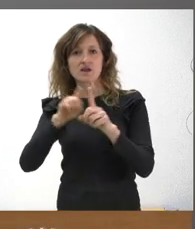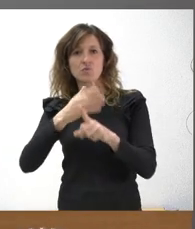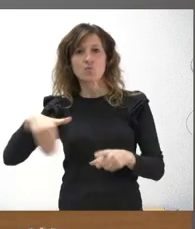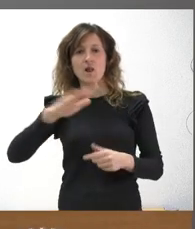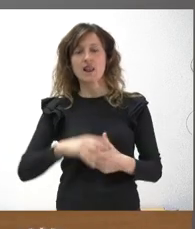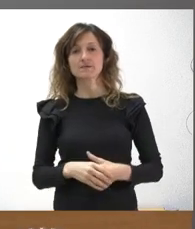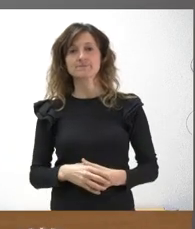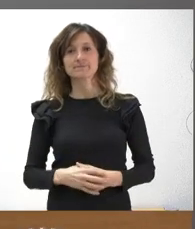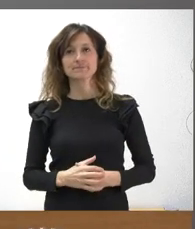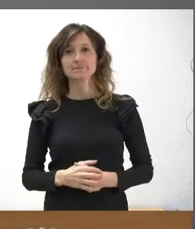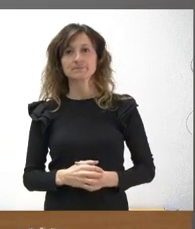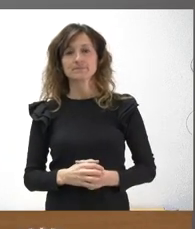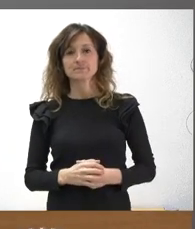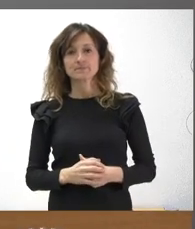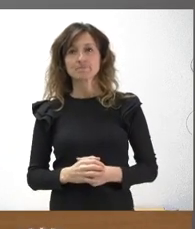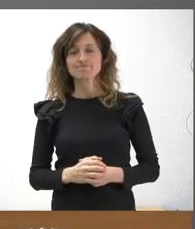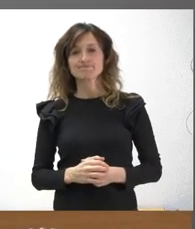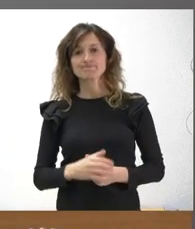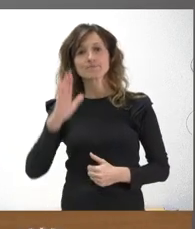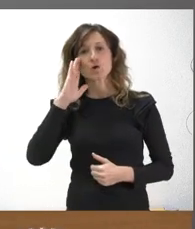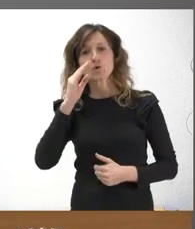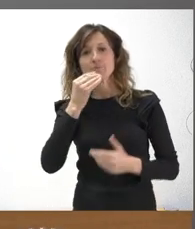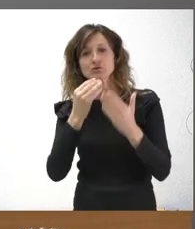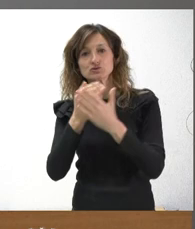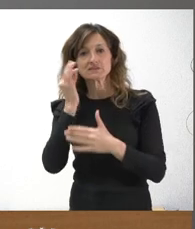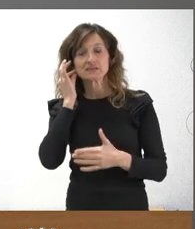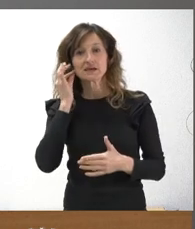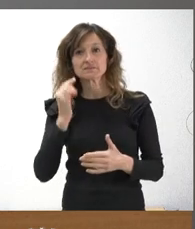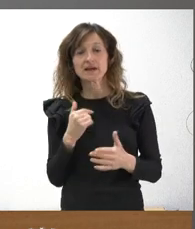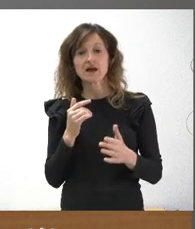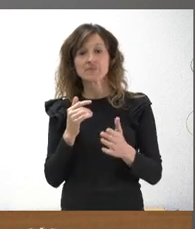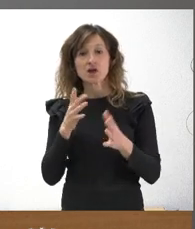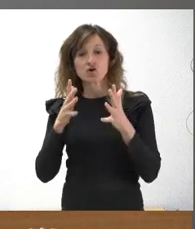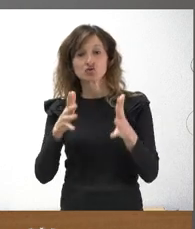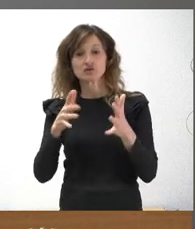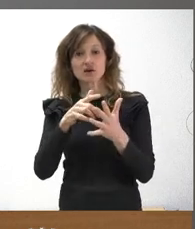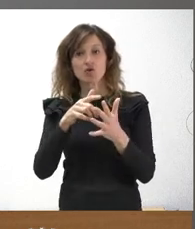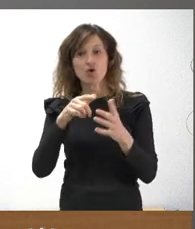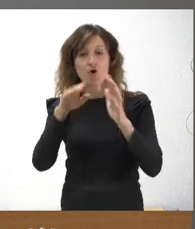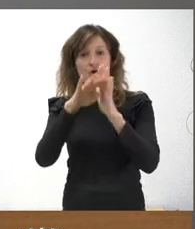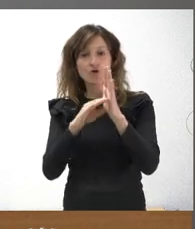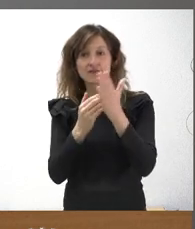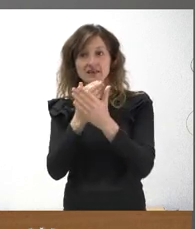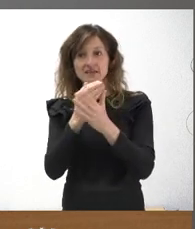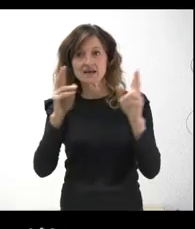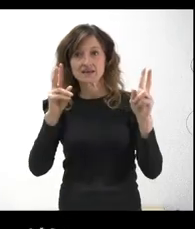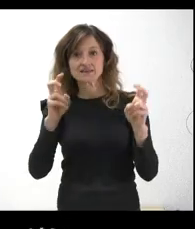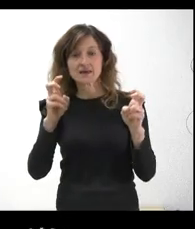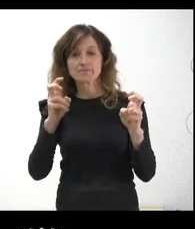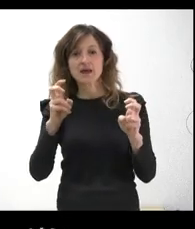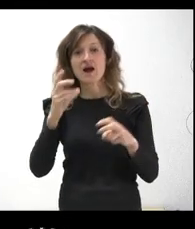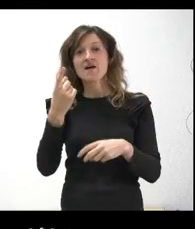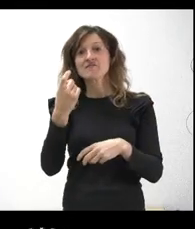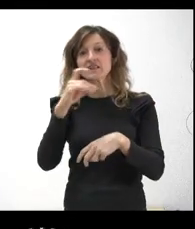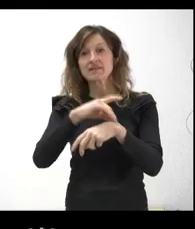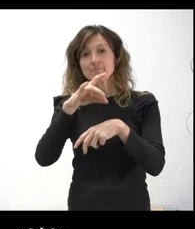demás sí sí Hola qué tal Buenos días en la interterritorial de hoy en el orden del día no estaba el asunto de la falta de médicos de